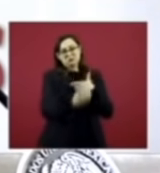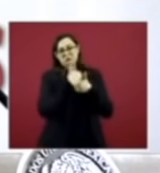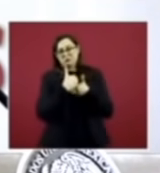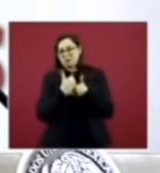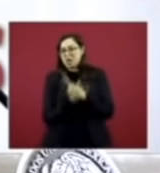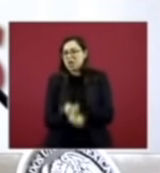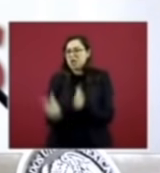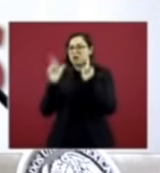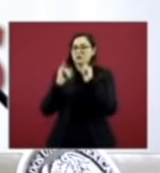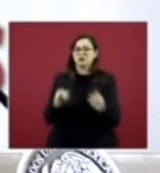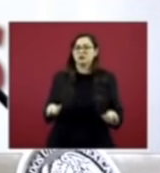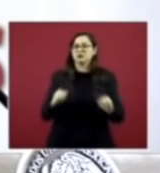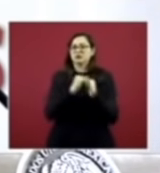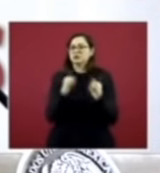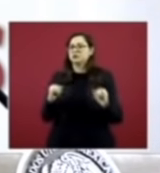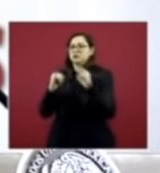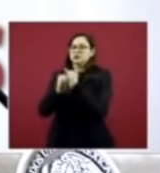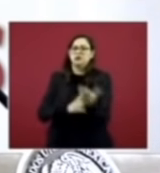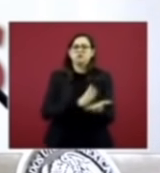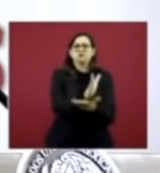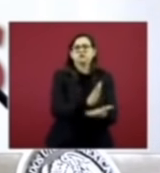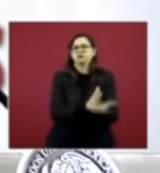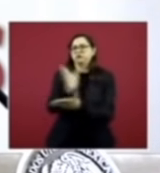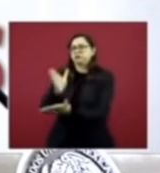si sabes qué